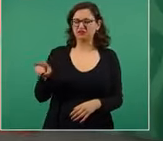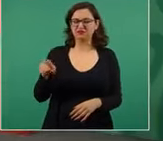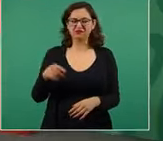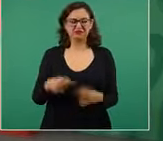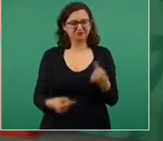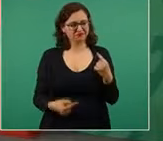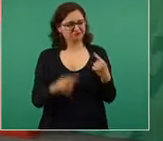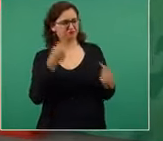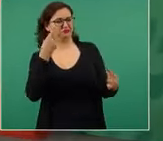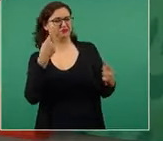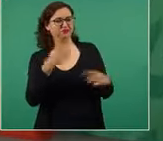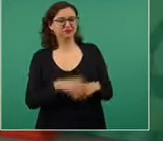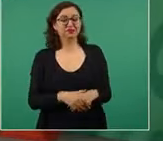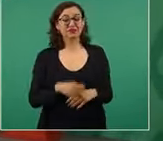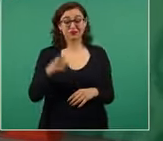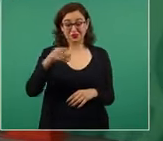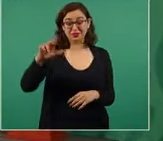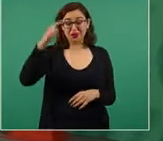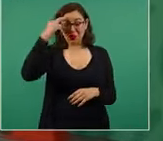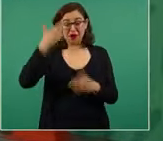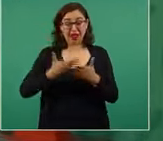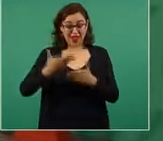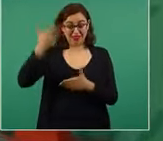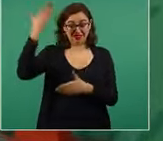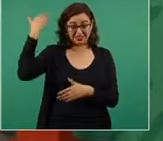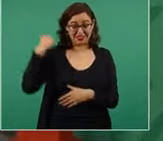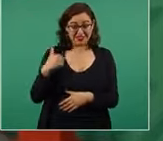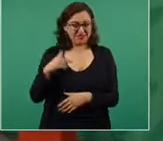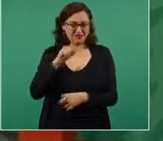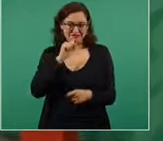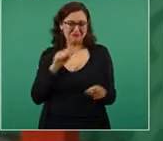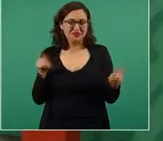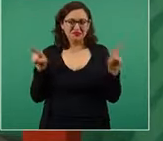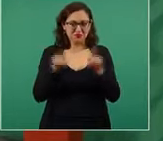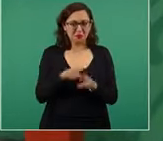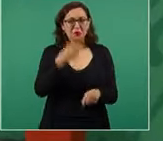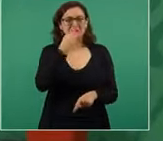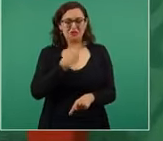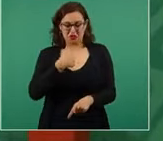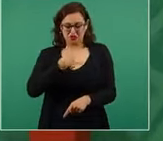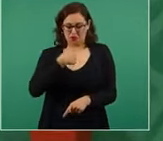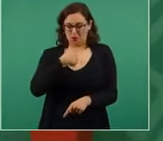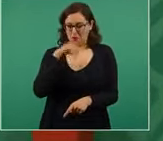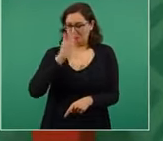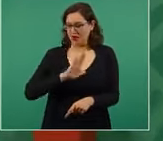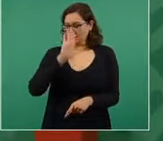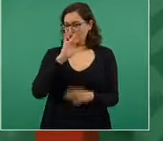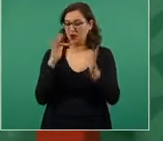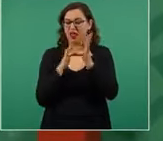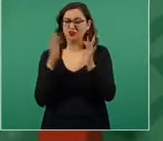aquello del Mesías tropical? Pues es lo mismo.